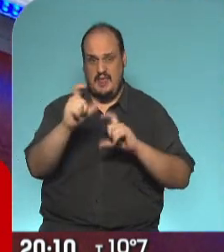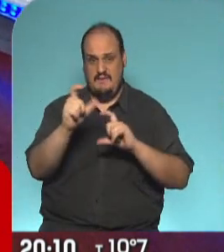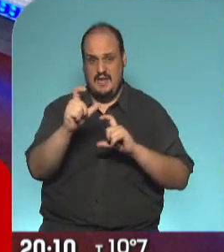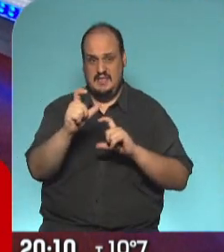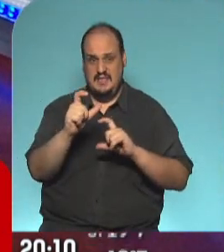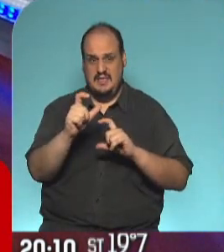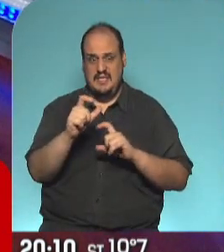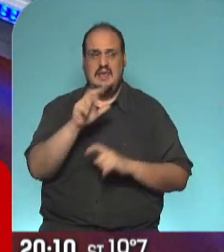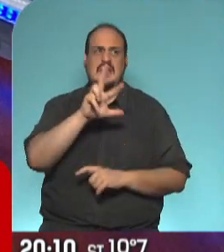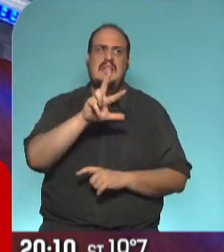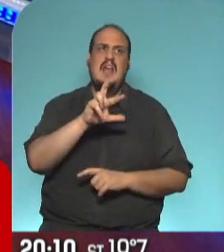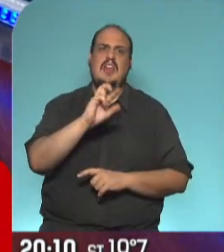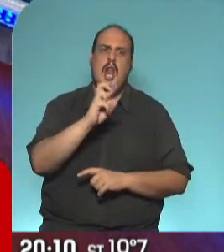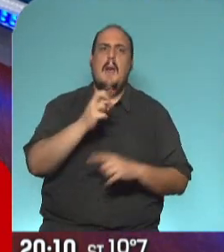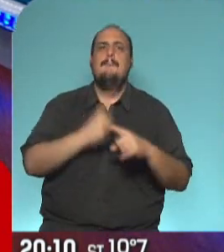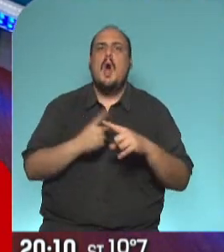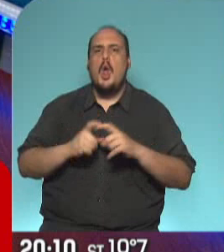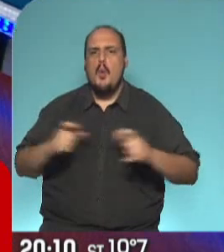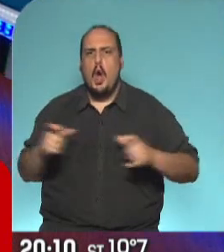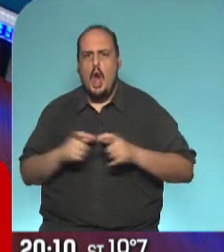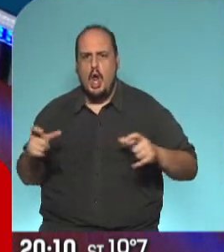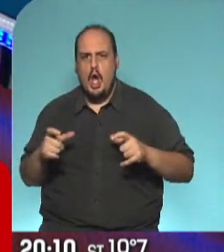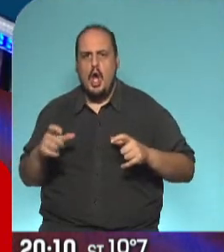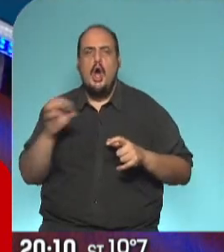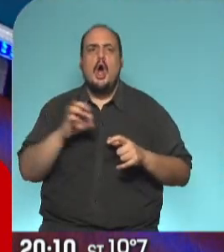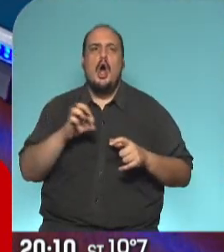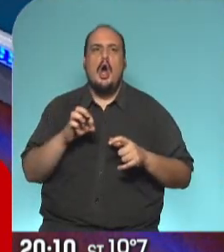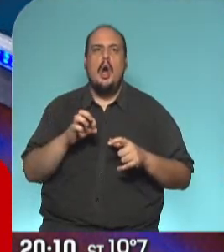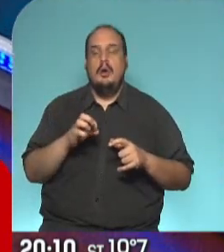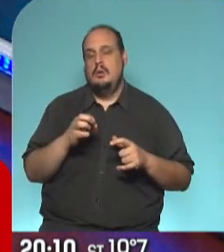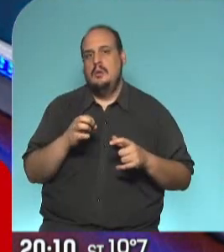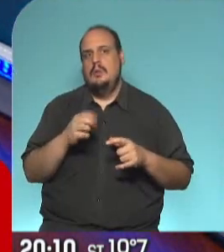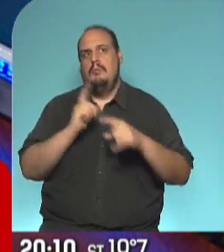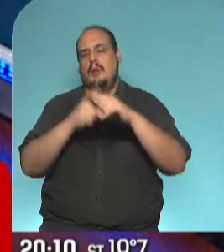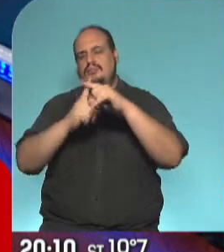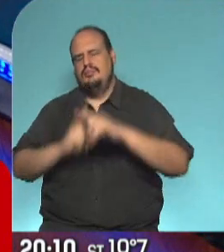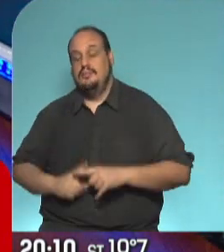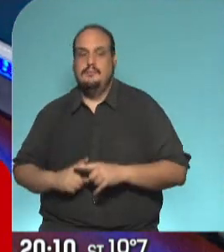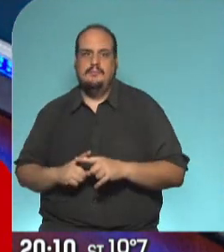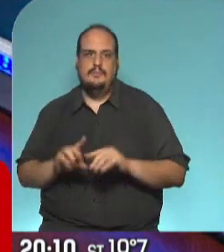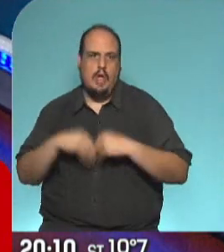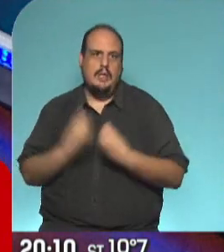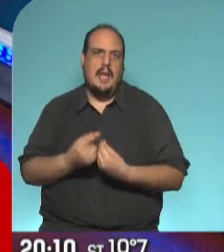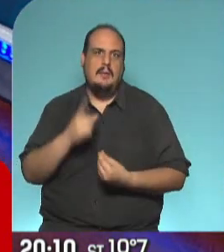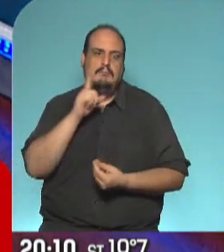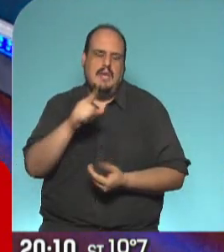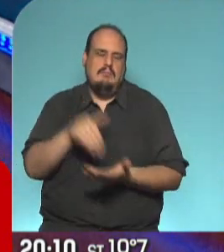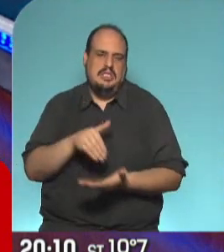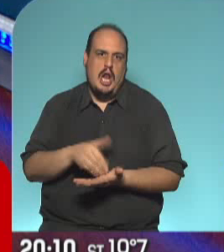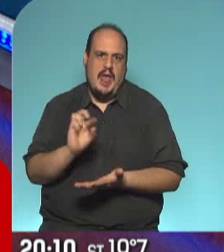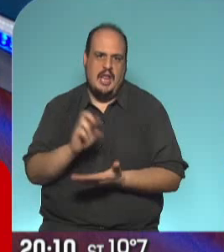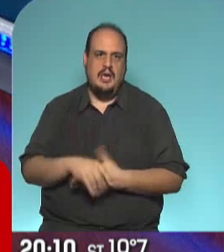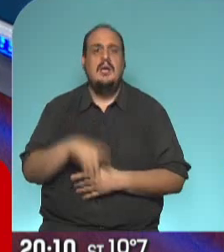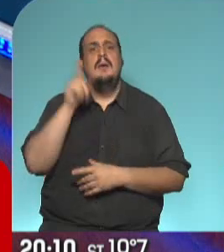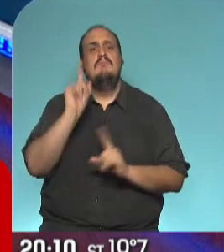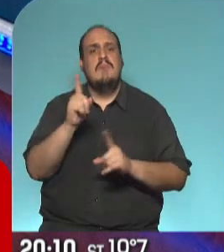lo tomamos? ¿$3 por bono o lo tomamos como un fondo y son miles de millones de dólares? Está claro. Todo este recorrido que has hecho de manera